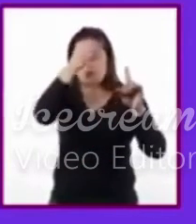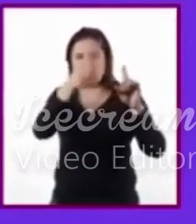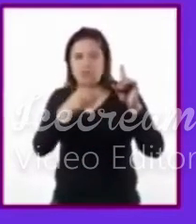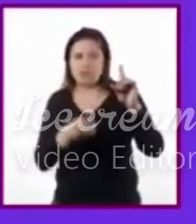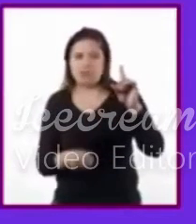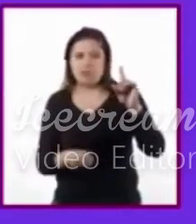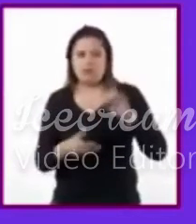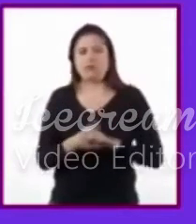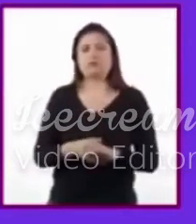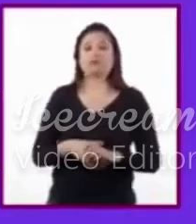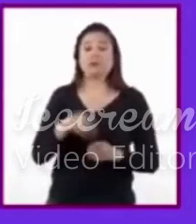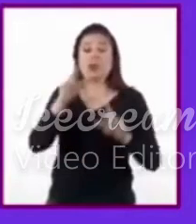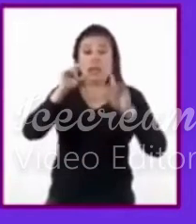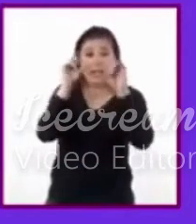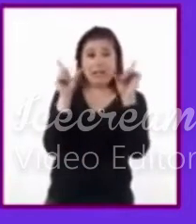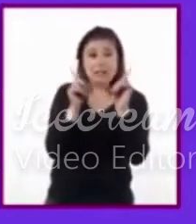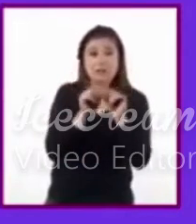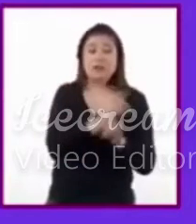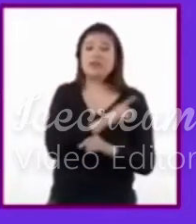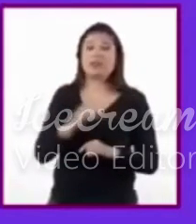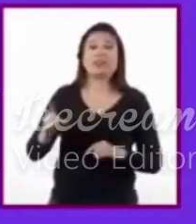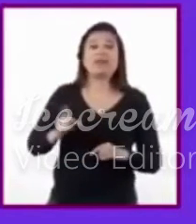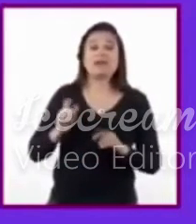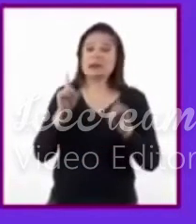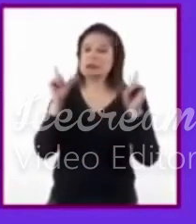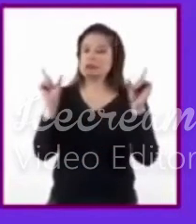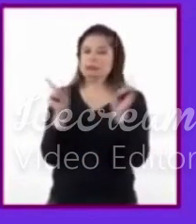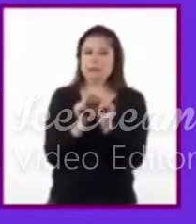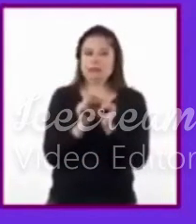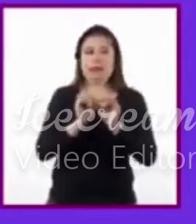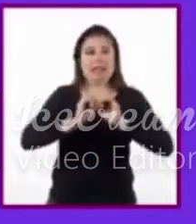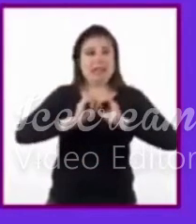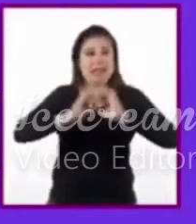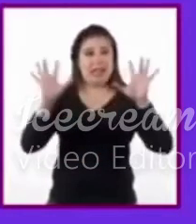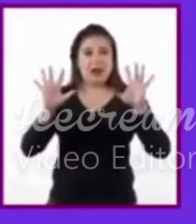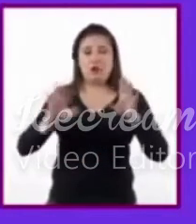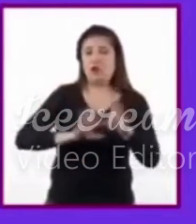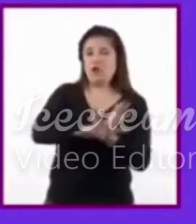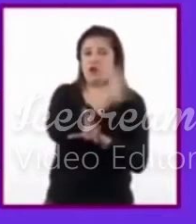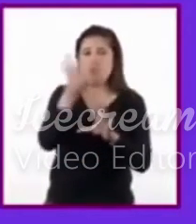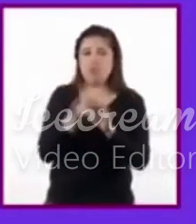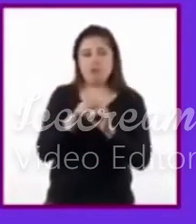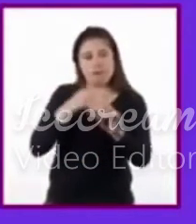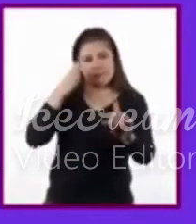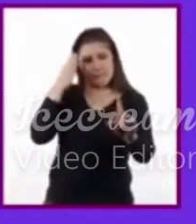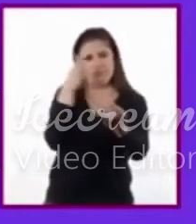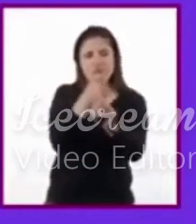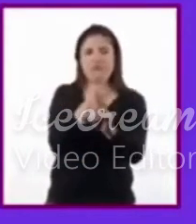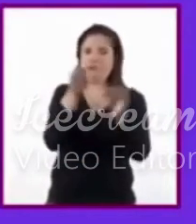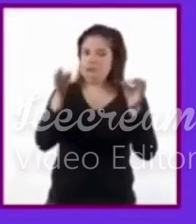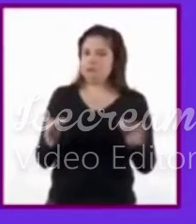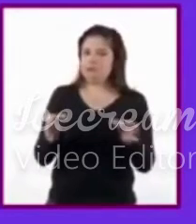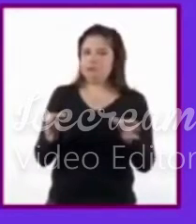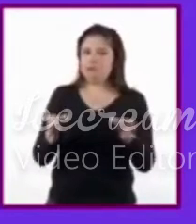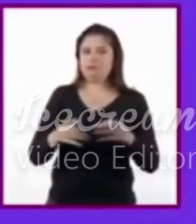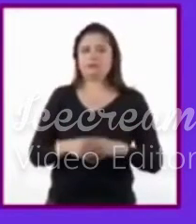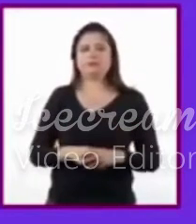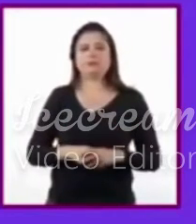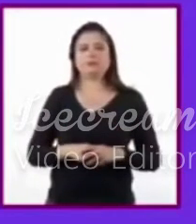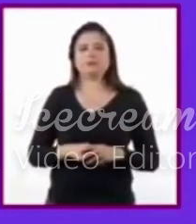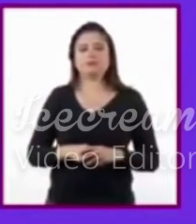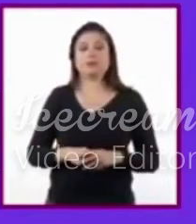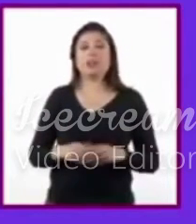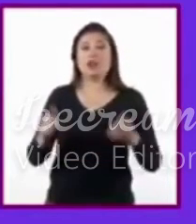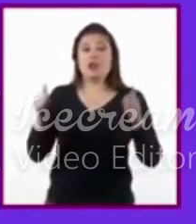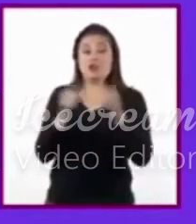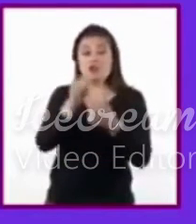El resumen debe ser breve, claro, completo y objetivo, con una